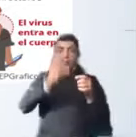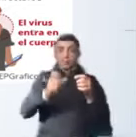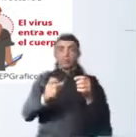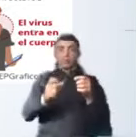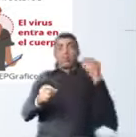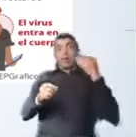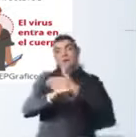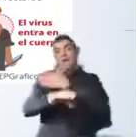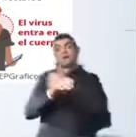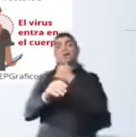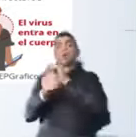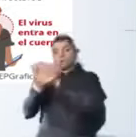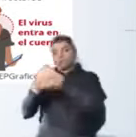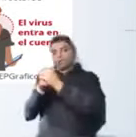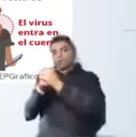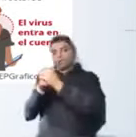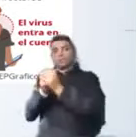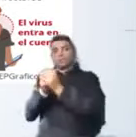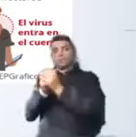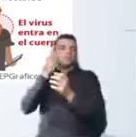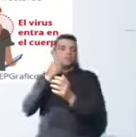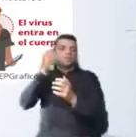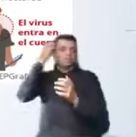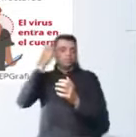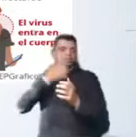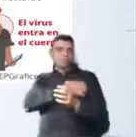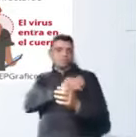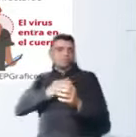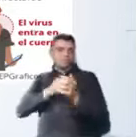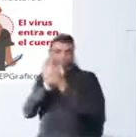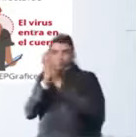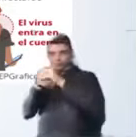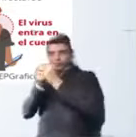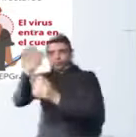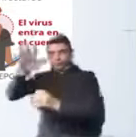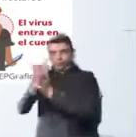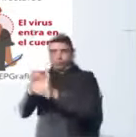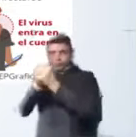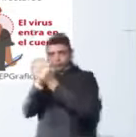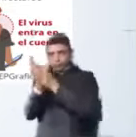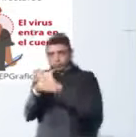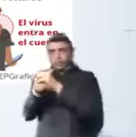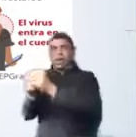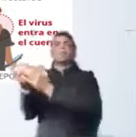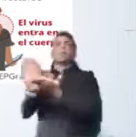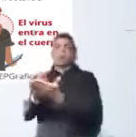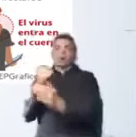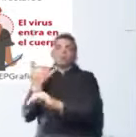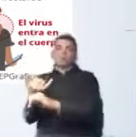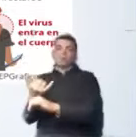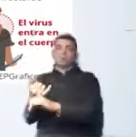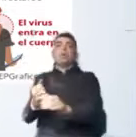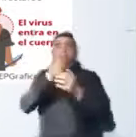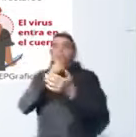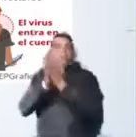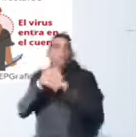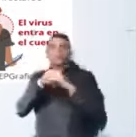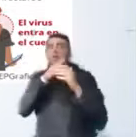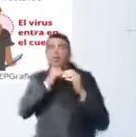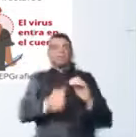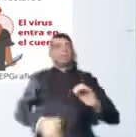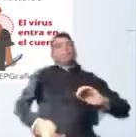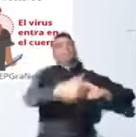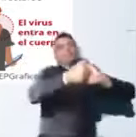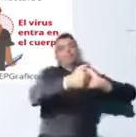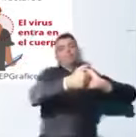muere ahí, no se transmite. Ahora, si le dio la mano a una persona, no se había lavado las manos, esta persona todavía no tiene la enfermedad,